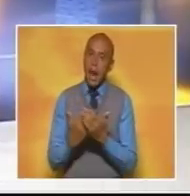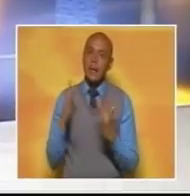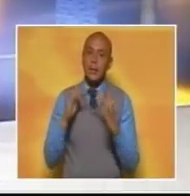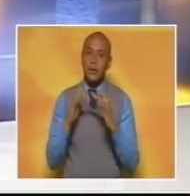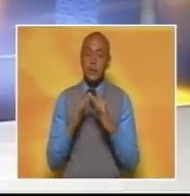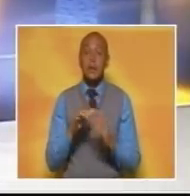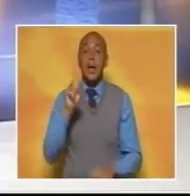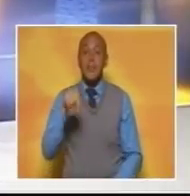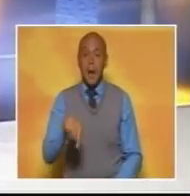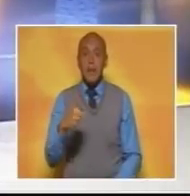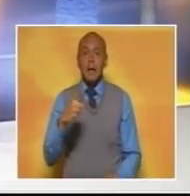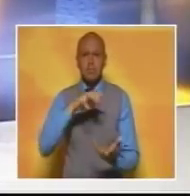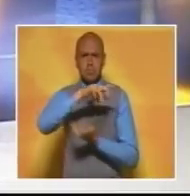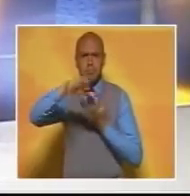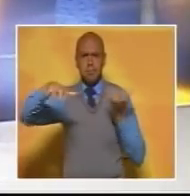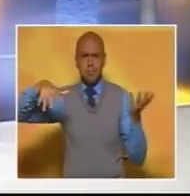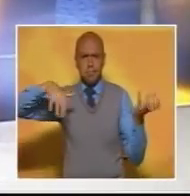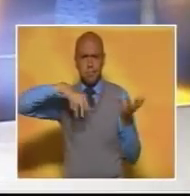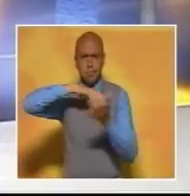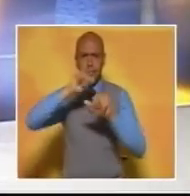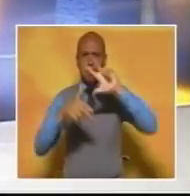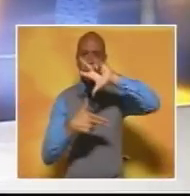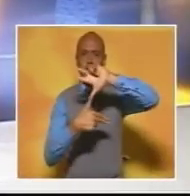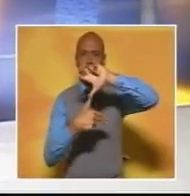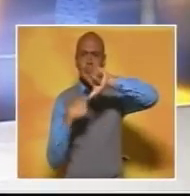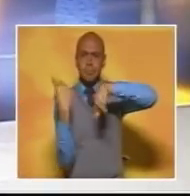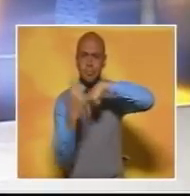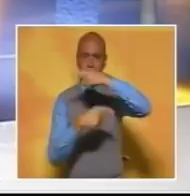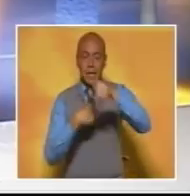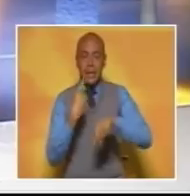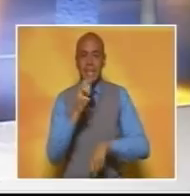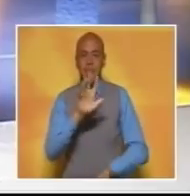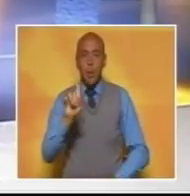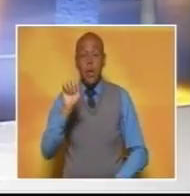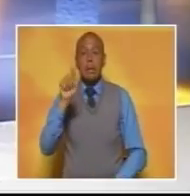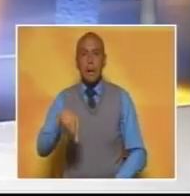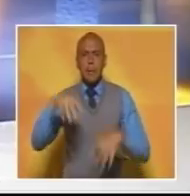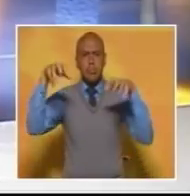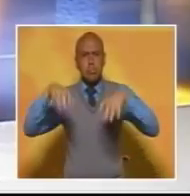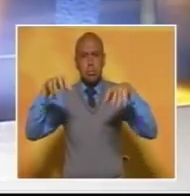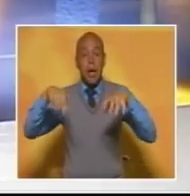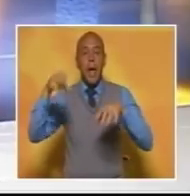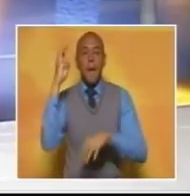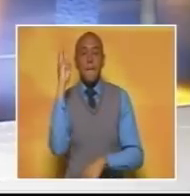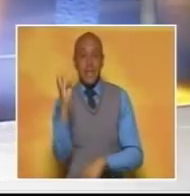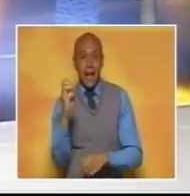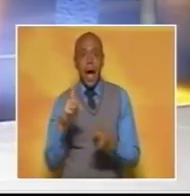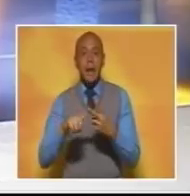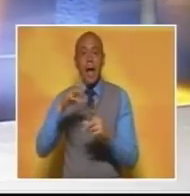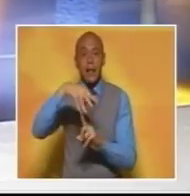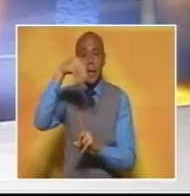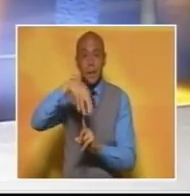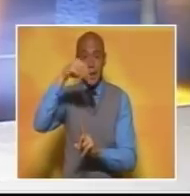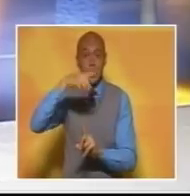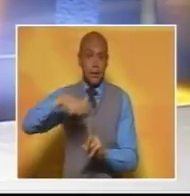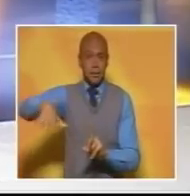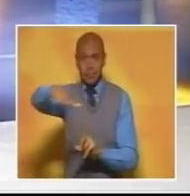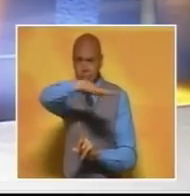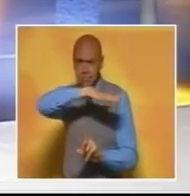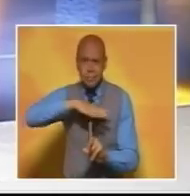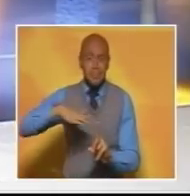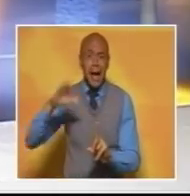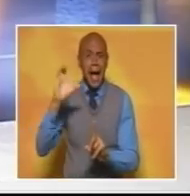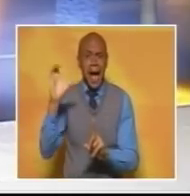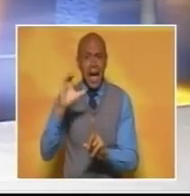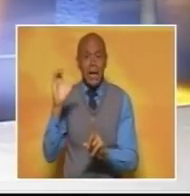tanto, la onda tropical número 51 causó inundaciones en Petare, Altamira y Los Caobos, así como en otras zonas de la Gran Caracas. Y ante esto, el